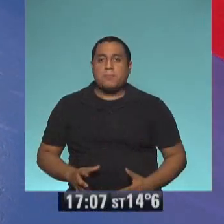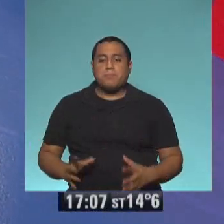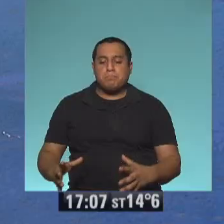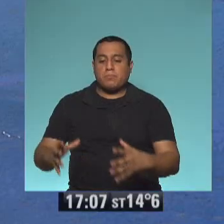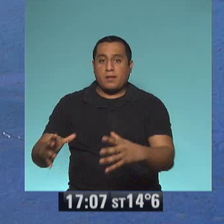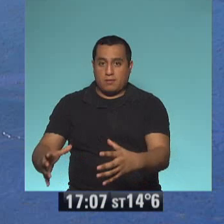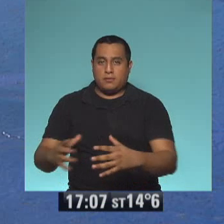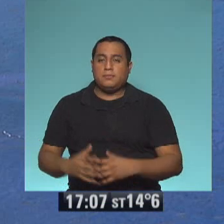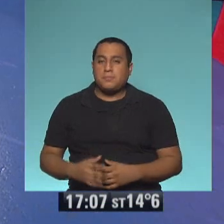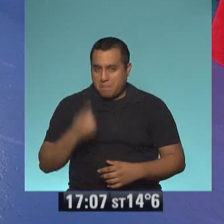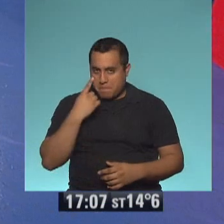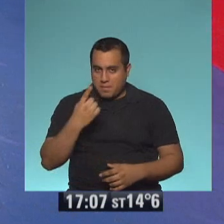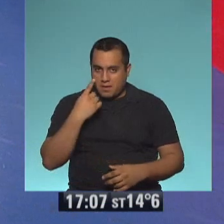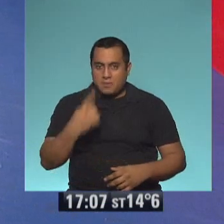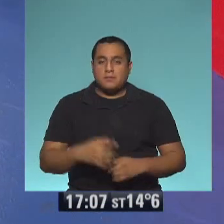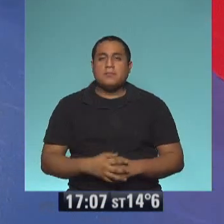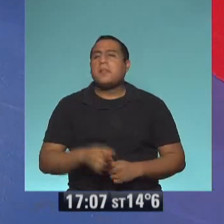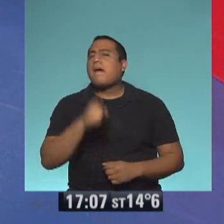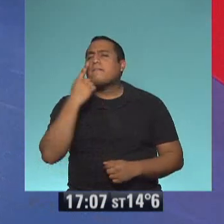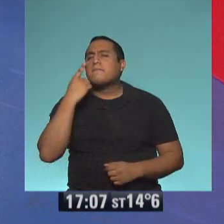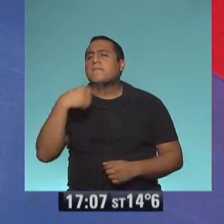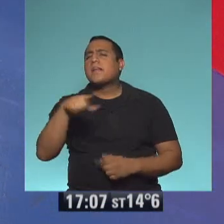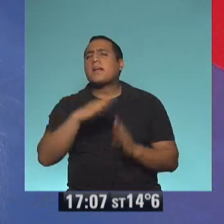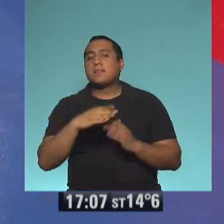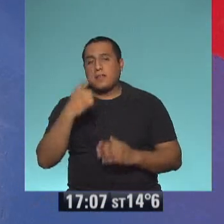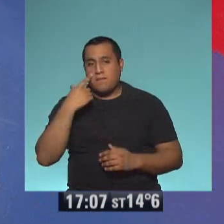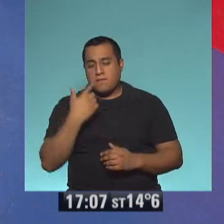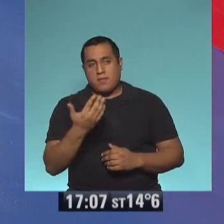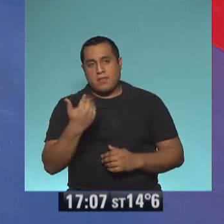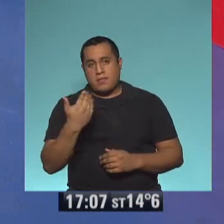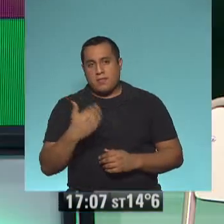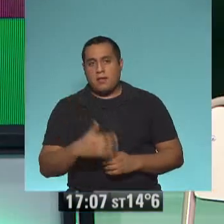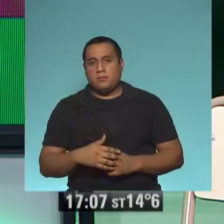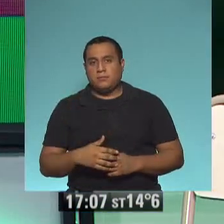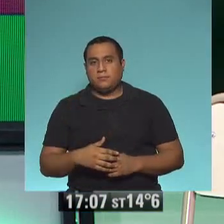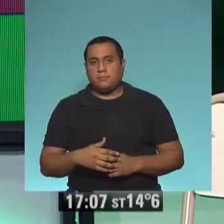mira esta a ver en casa pasarme a sus manos